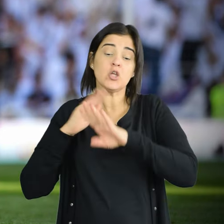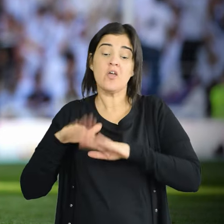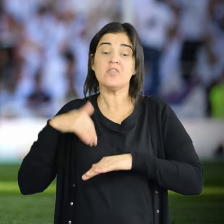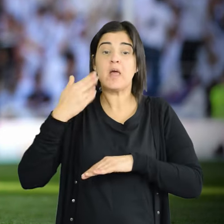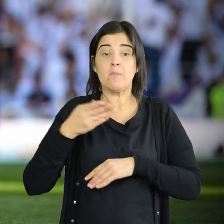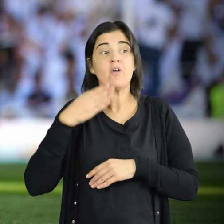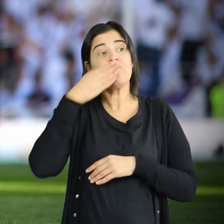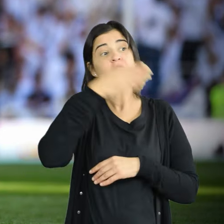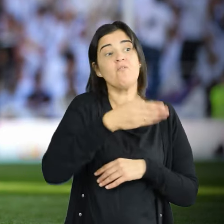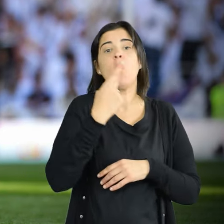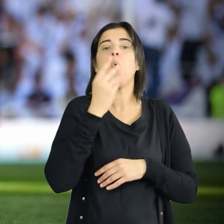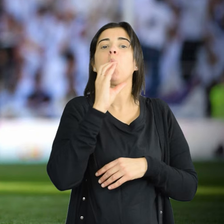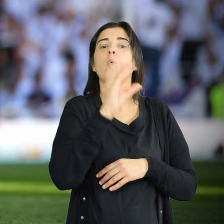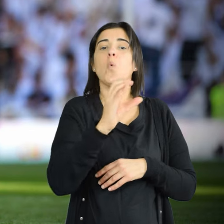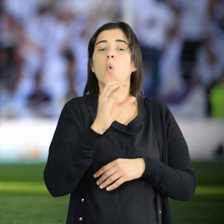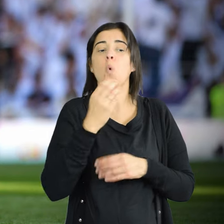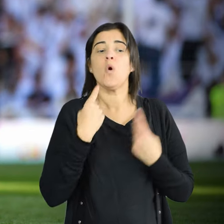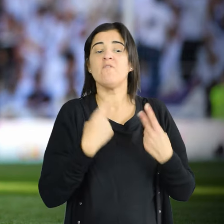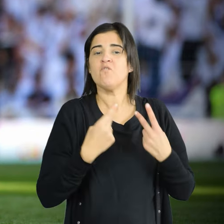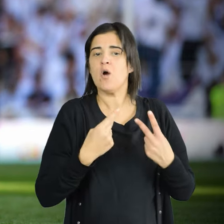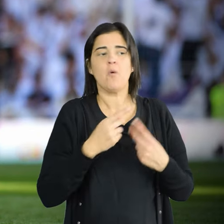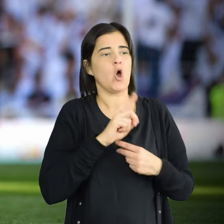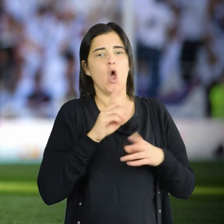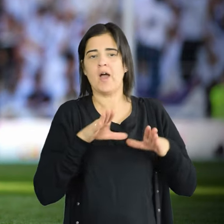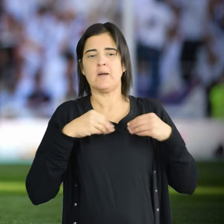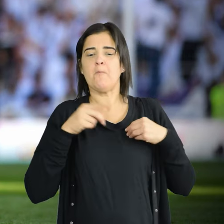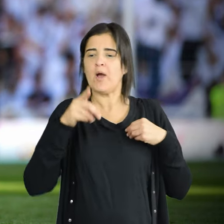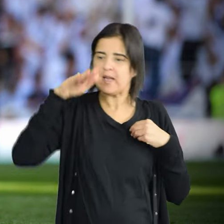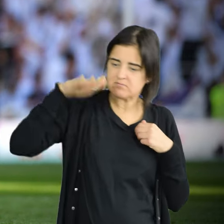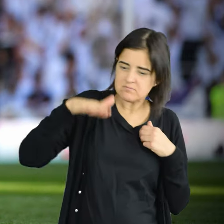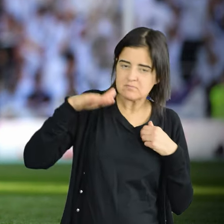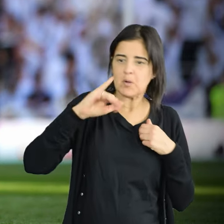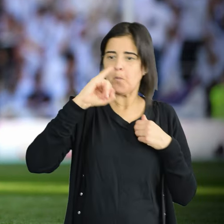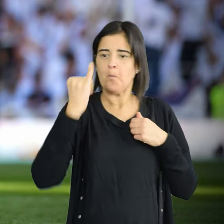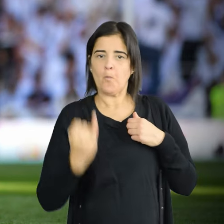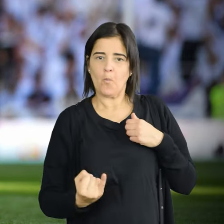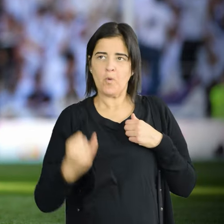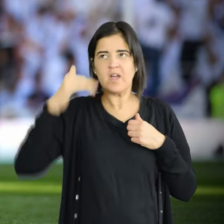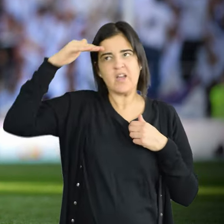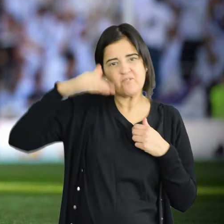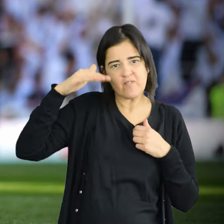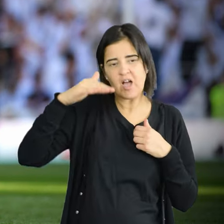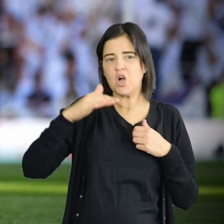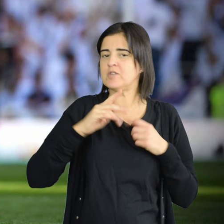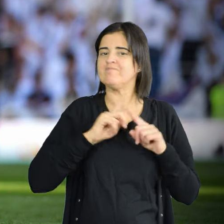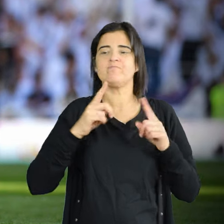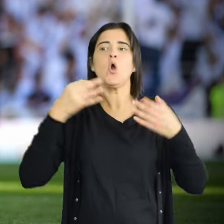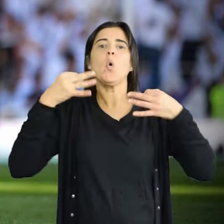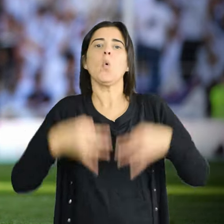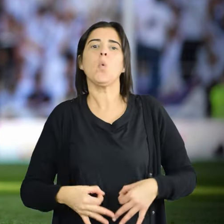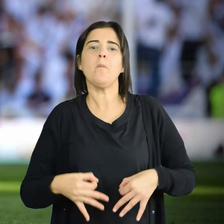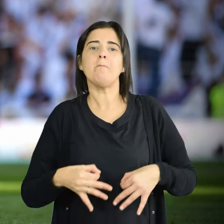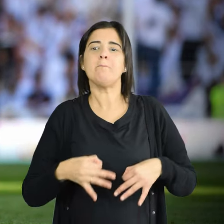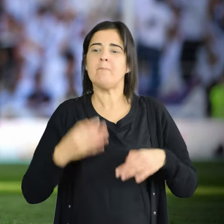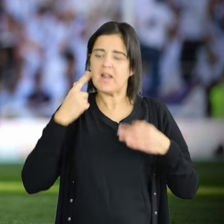años más tarde se prueba en un club de fútbol y es rechazado por ser pequeño derivado y de baja estatura no